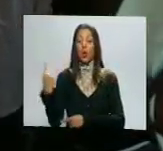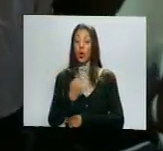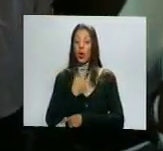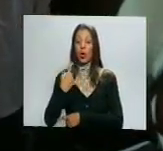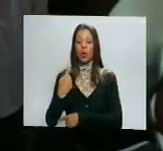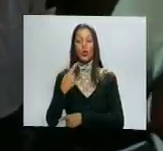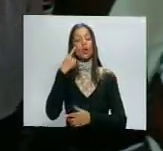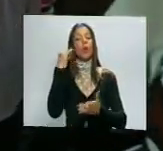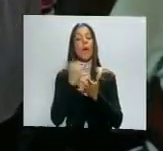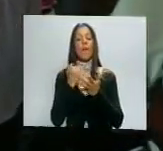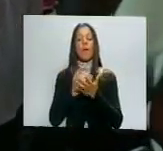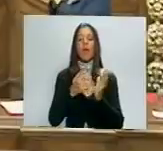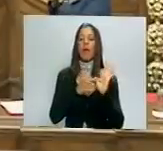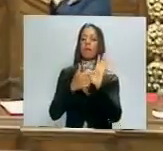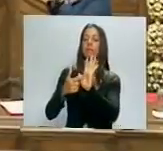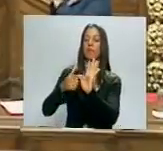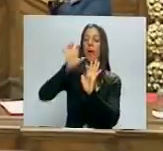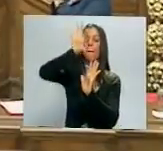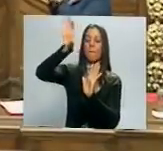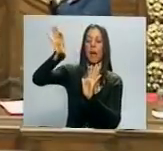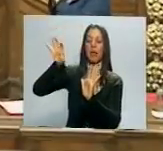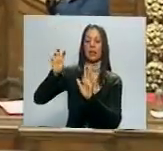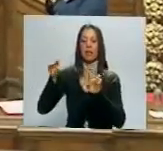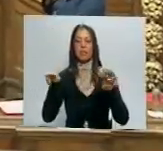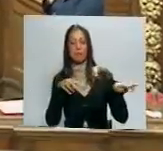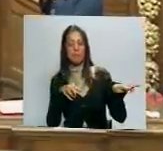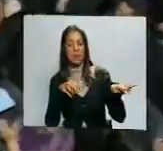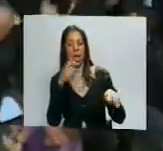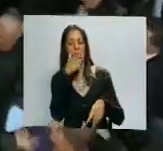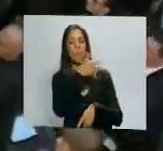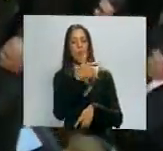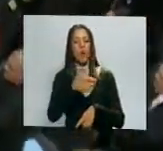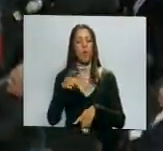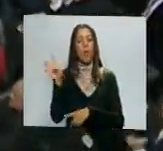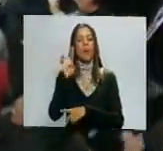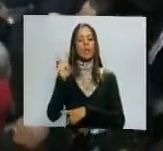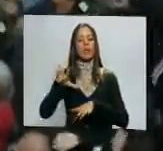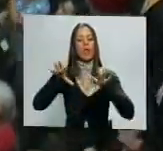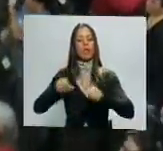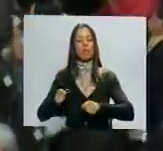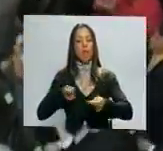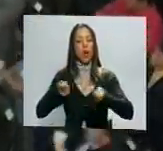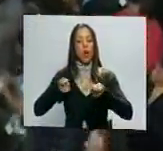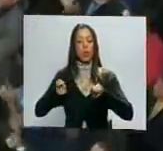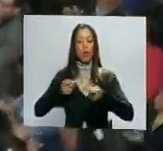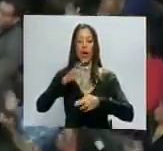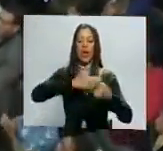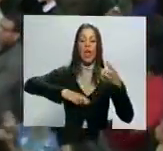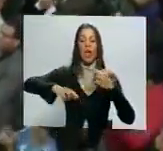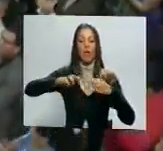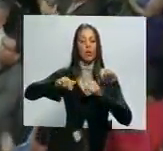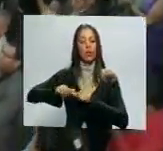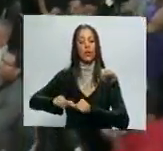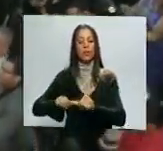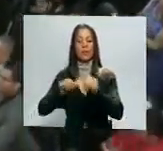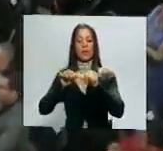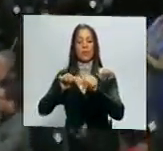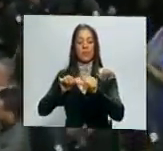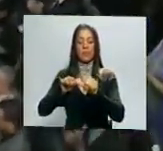a demostrarle al mundo que en Venezuela mandamos los venezolanos y que la revolución sigue. Muchas